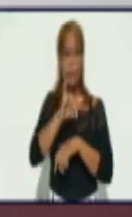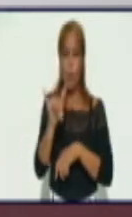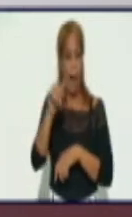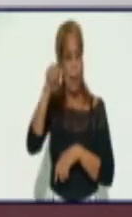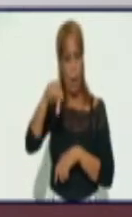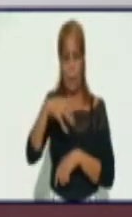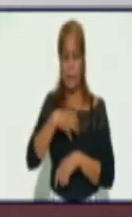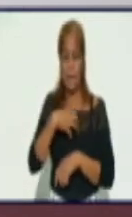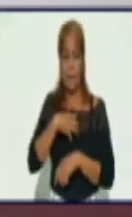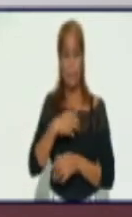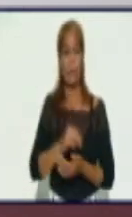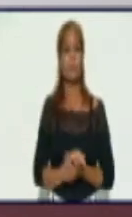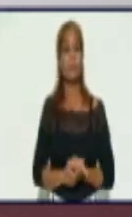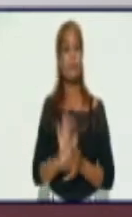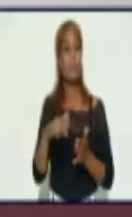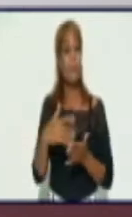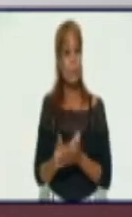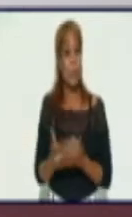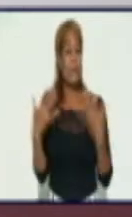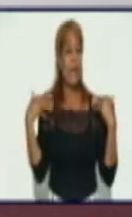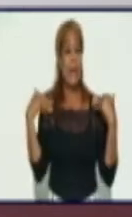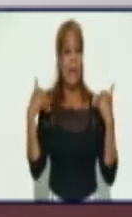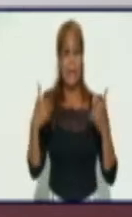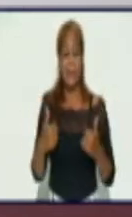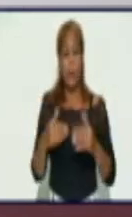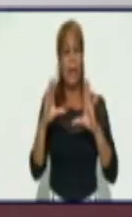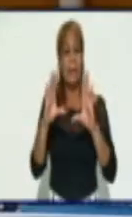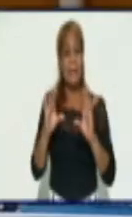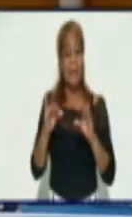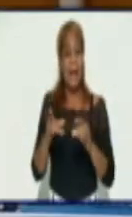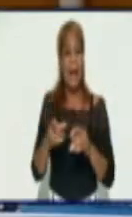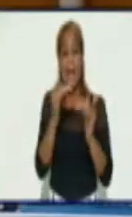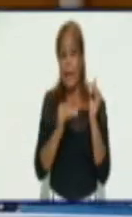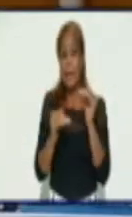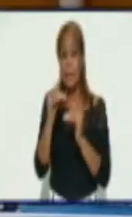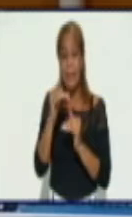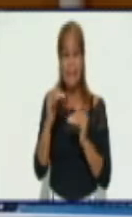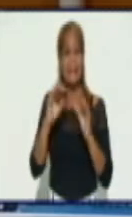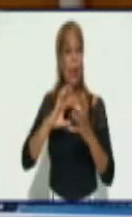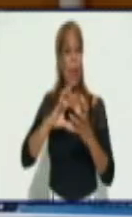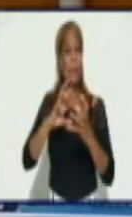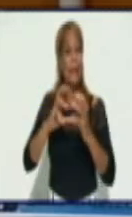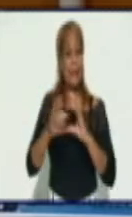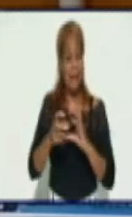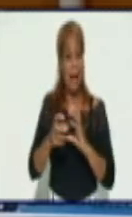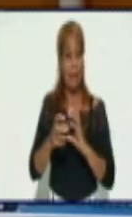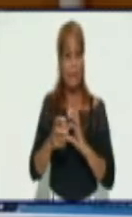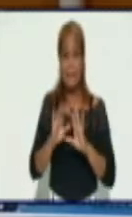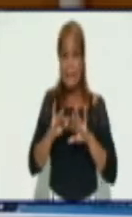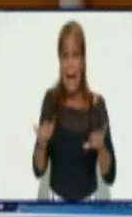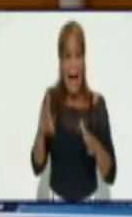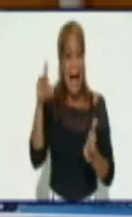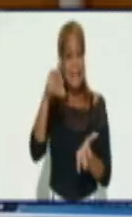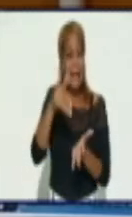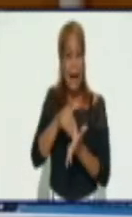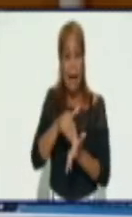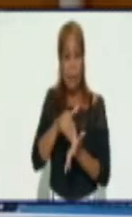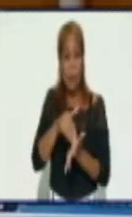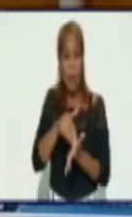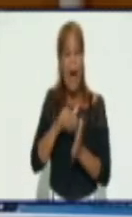ella decía incluso el nivel de complejidad llegado a tal que como la infraestructura de salud y los centros que se usan